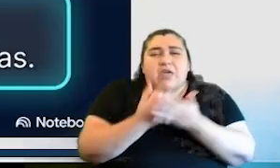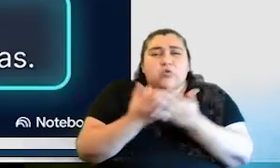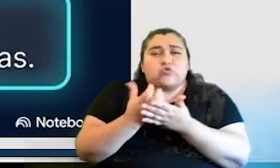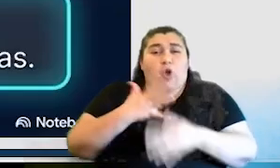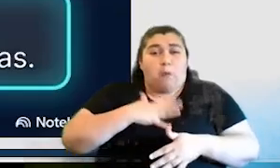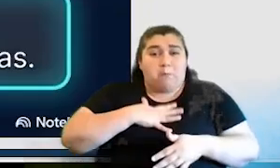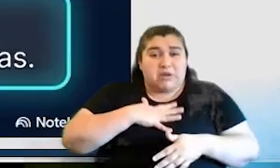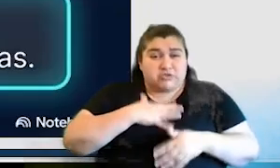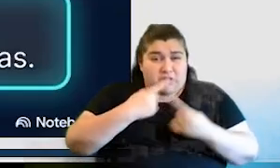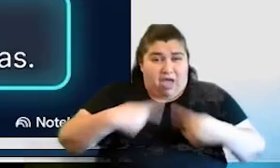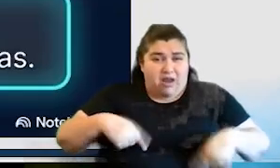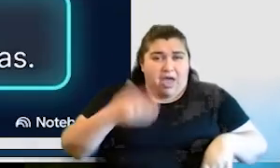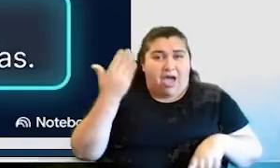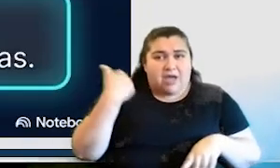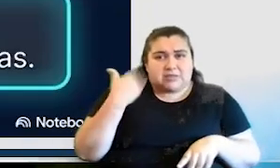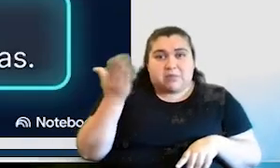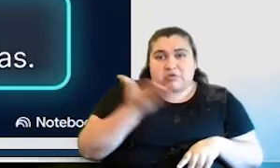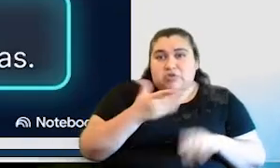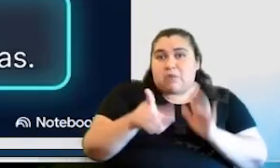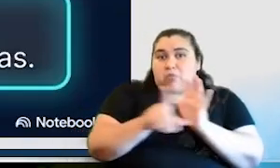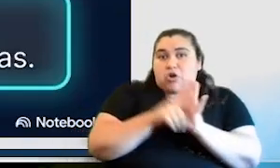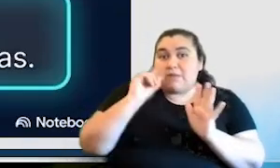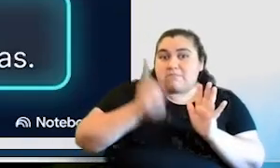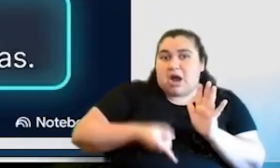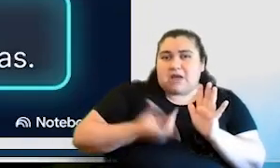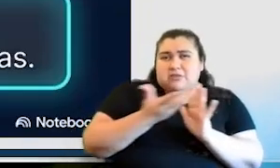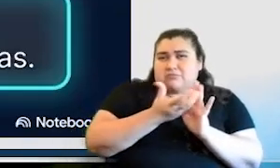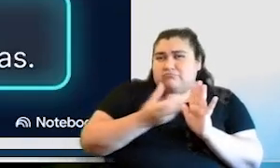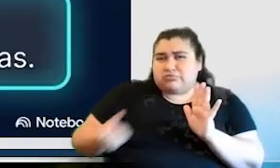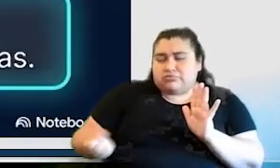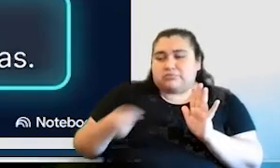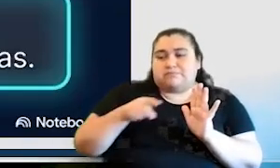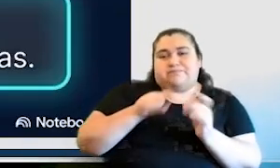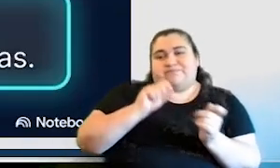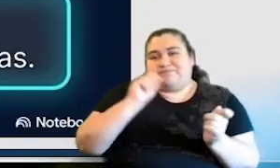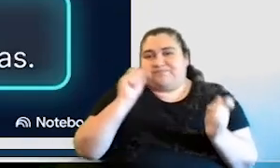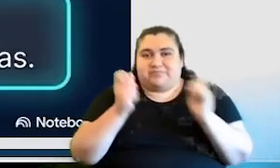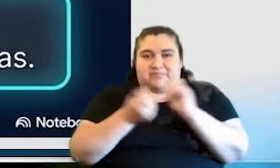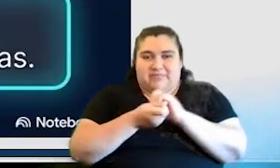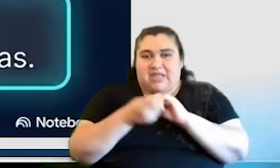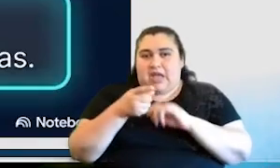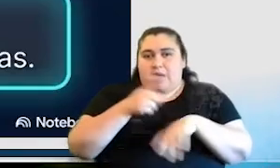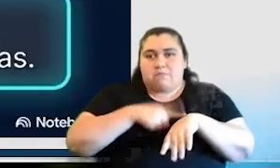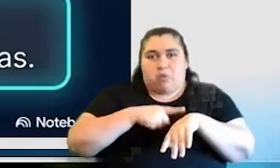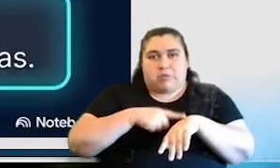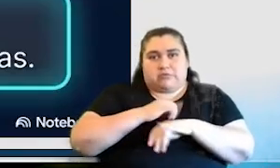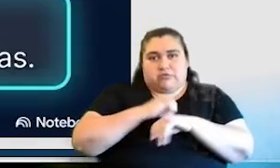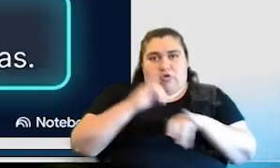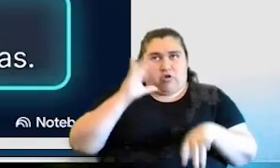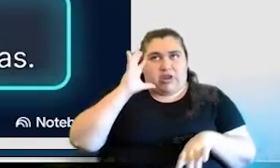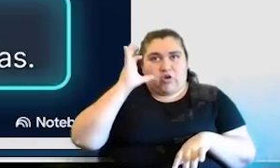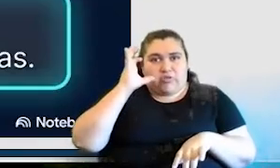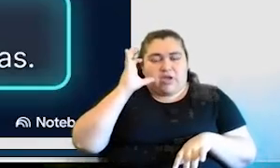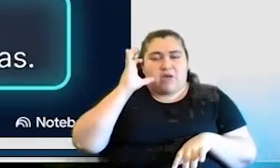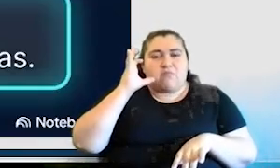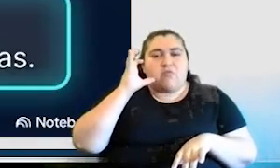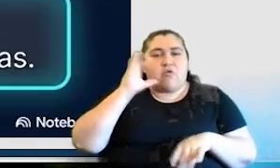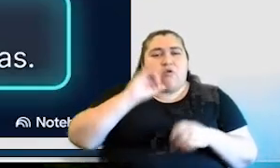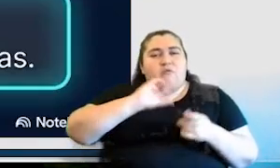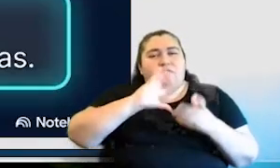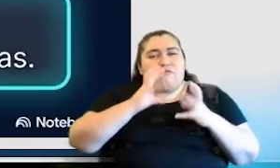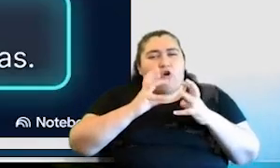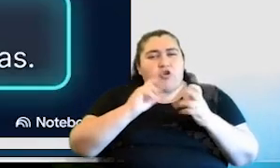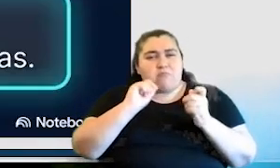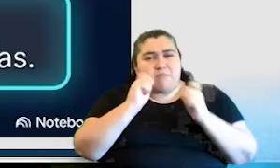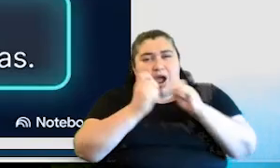valor fijo por ley, y nosotros en algún momento recordamos que el mecanismo de